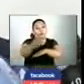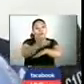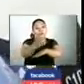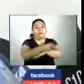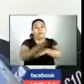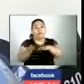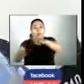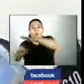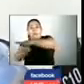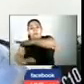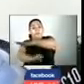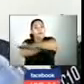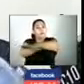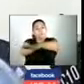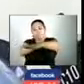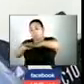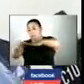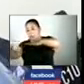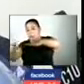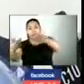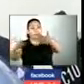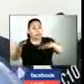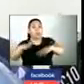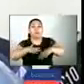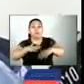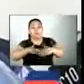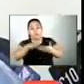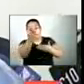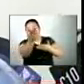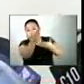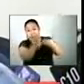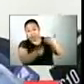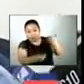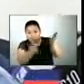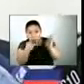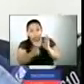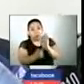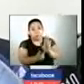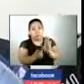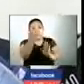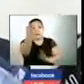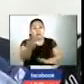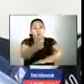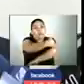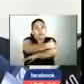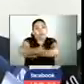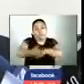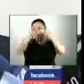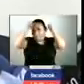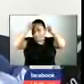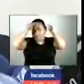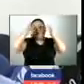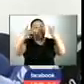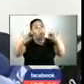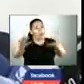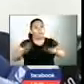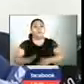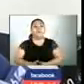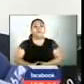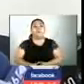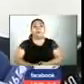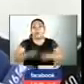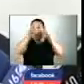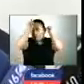longitud. Este ya cuenta con el diseño de ingeniería y ya en este mes de mayo que las